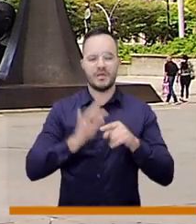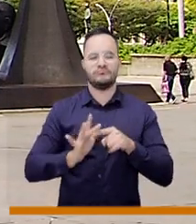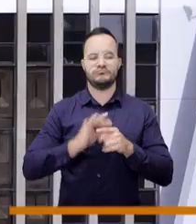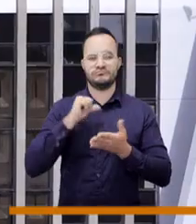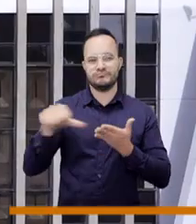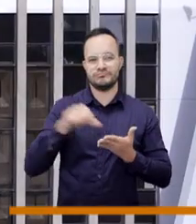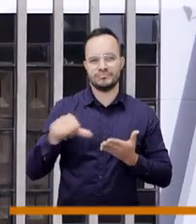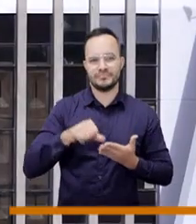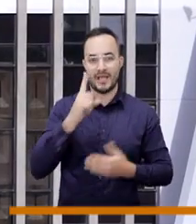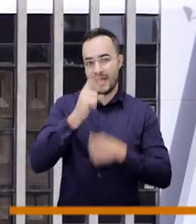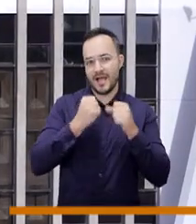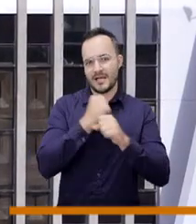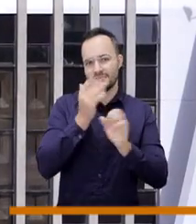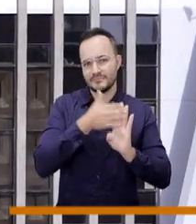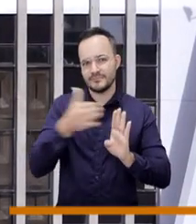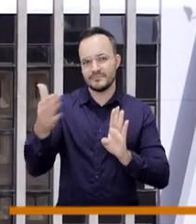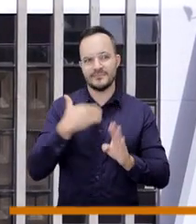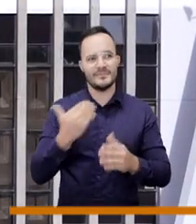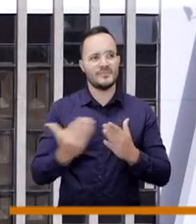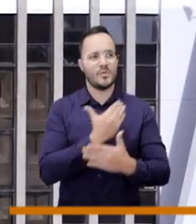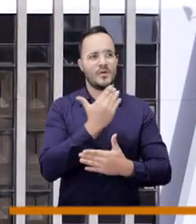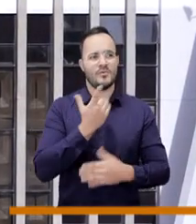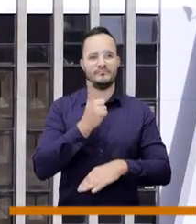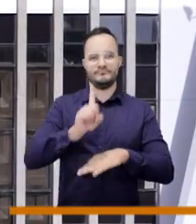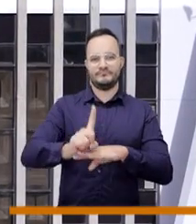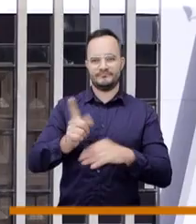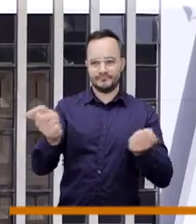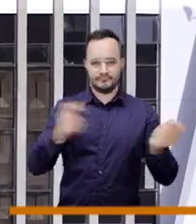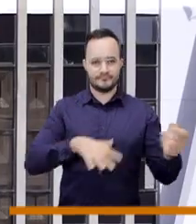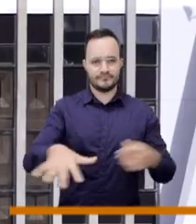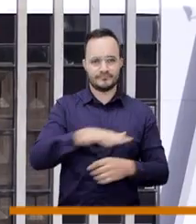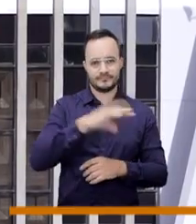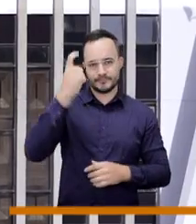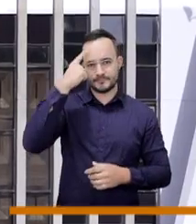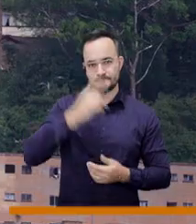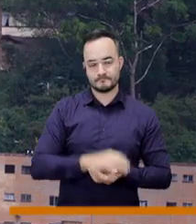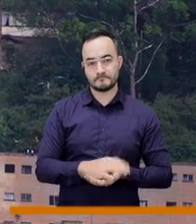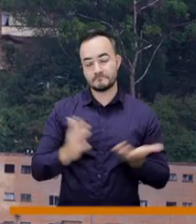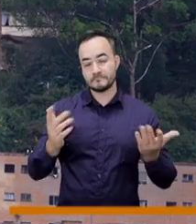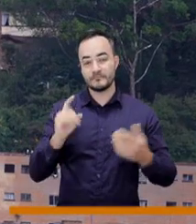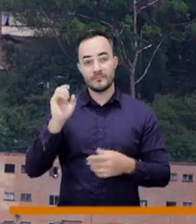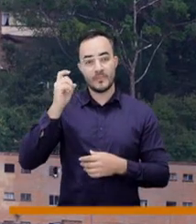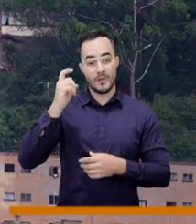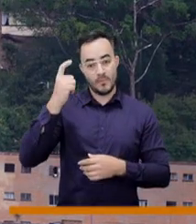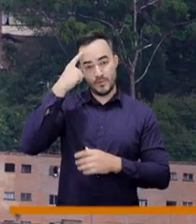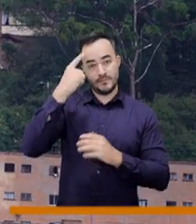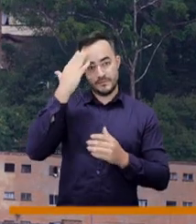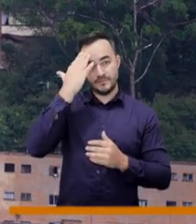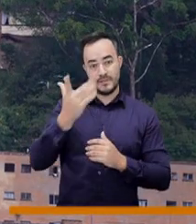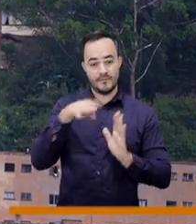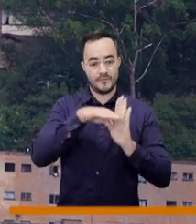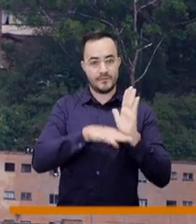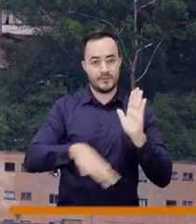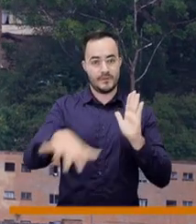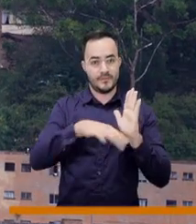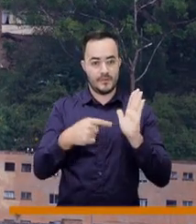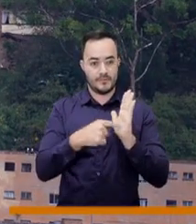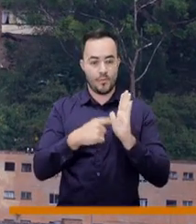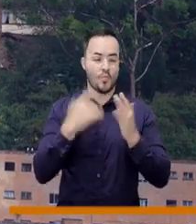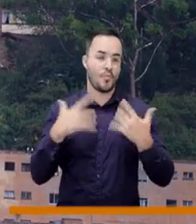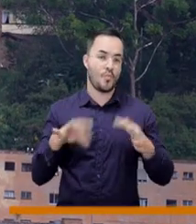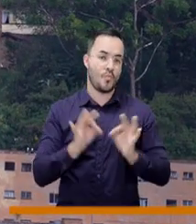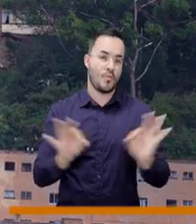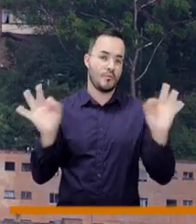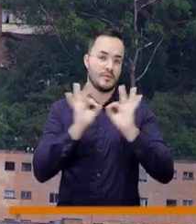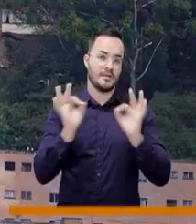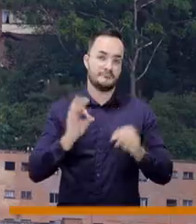formular y que se vaya a empezar a ejecutar el año entrante, el nuevo gobierno. El plan de desarrollo, que es la política pública más importante